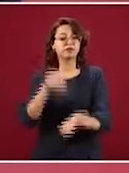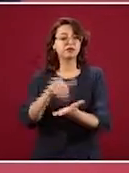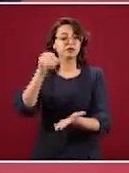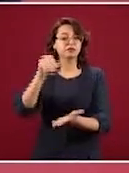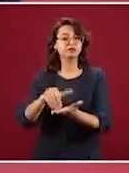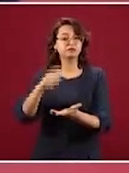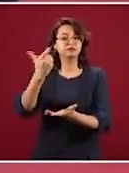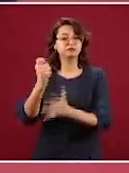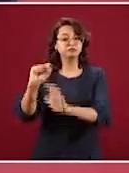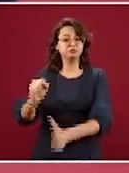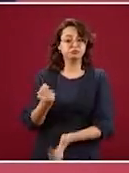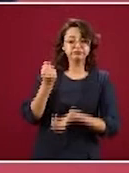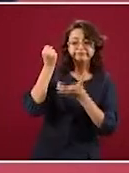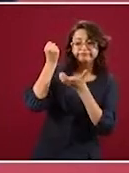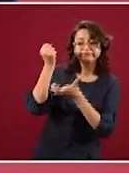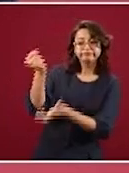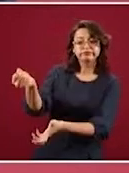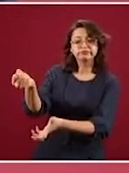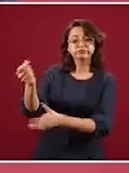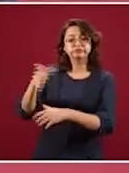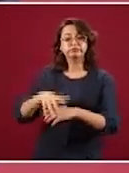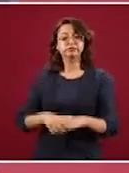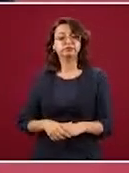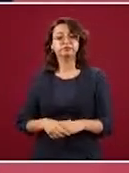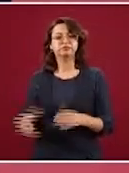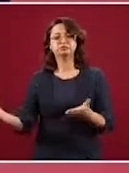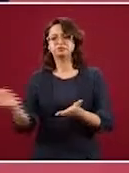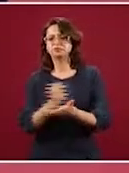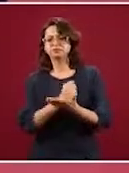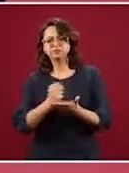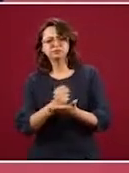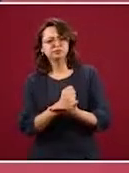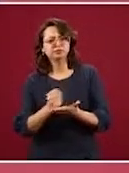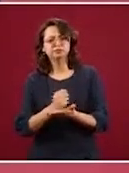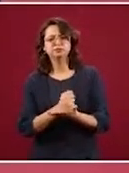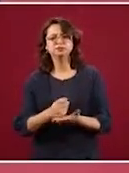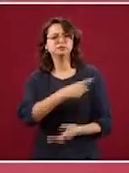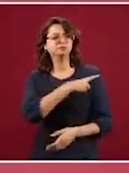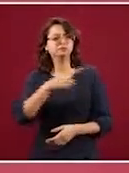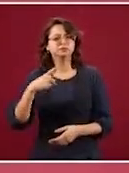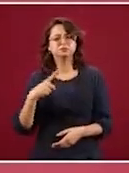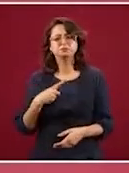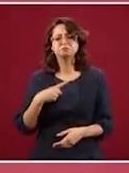de pesos. No es crédito, no es deuda,